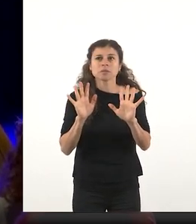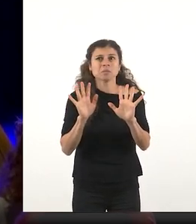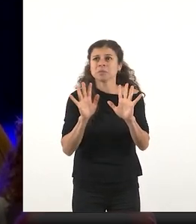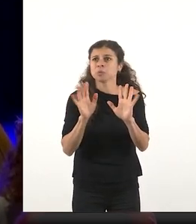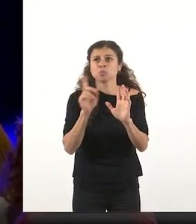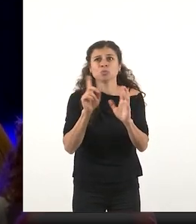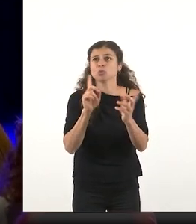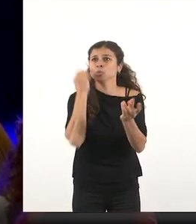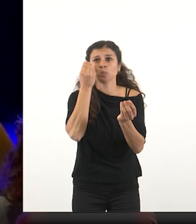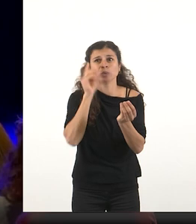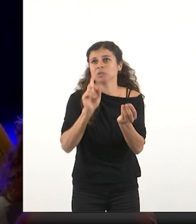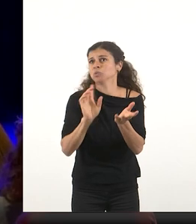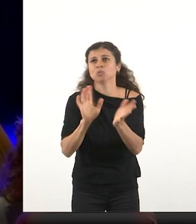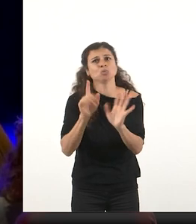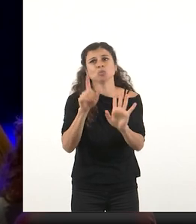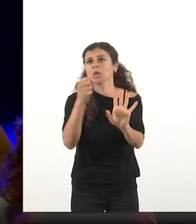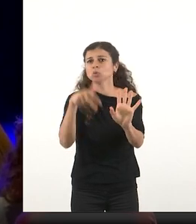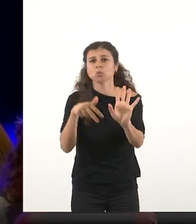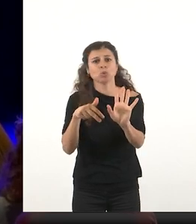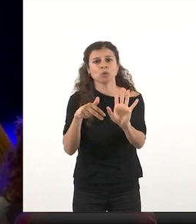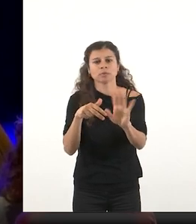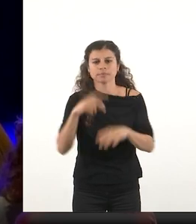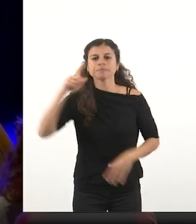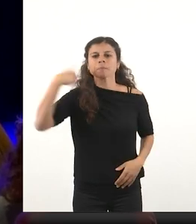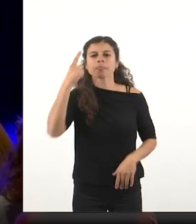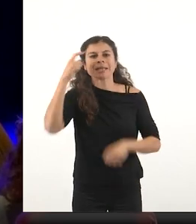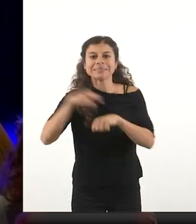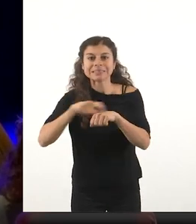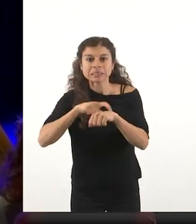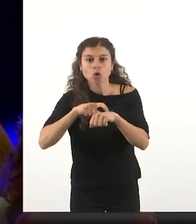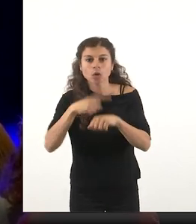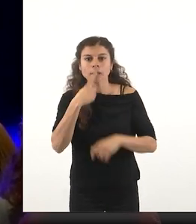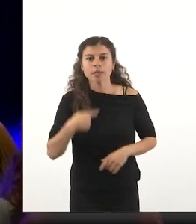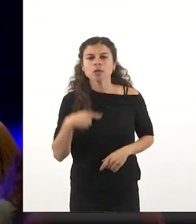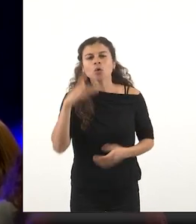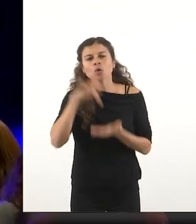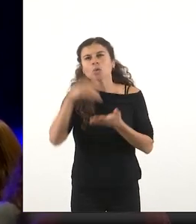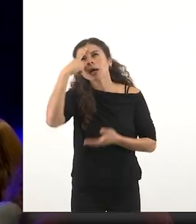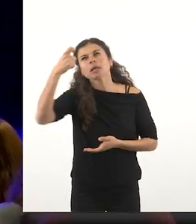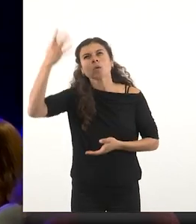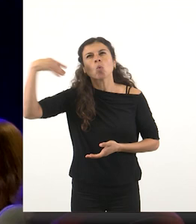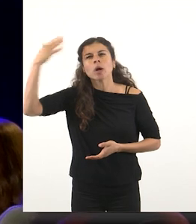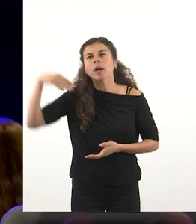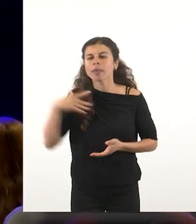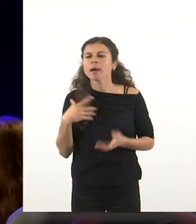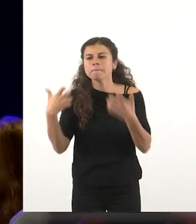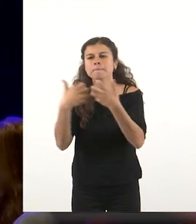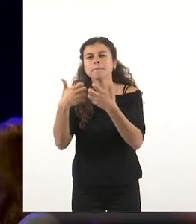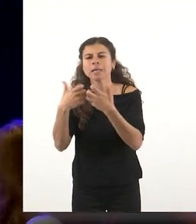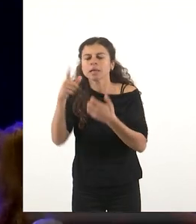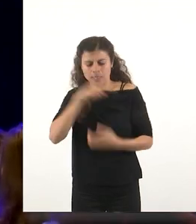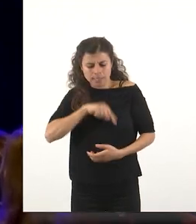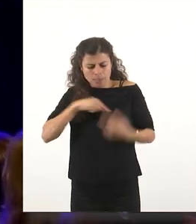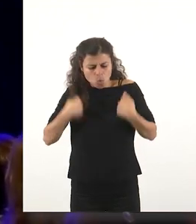Antonio, por favor, para. Yo no pienso eso de ti, Antonio. Cuando me dijo la psicóloga, Pamela, cuando recuerdas las peleas con tu novio, ¿qué sensación física recuerdas en tu cuerpo?